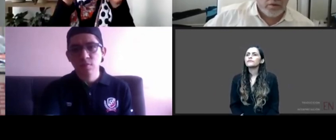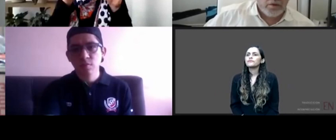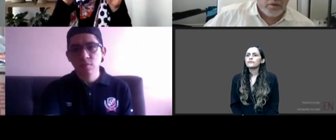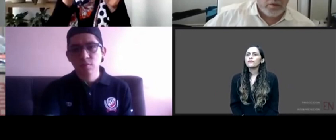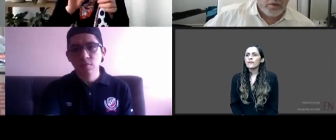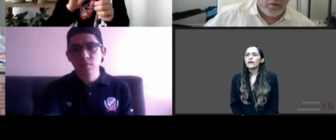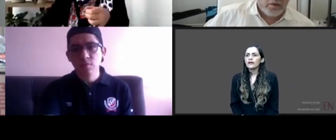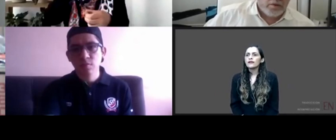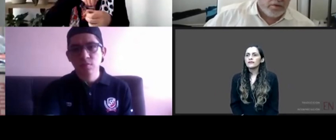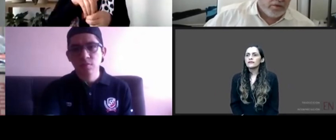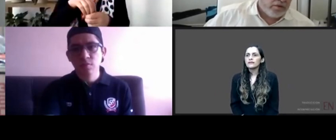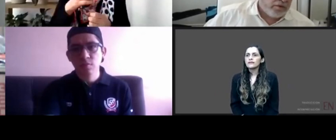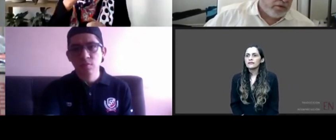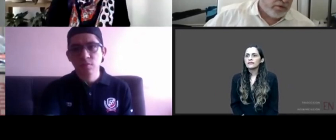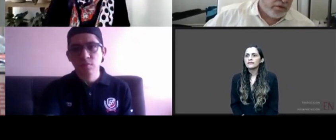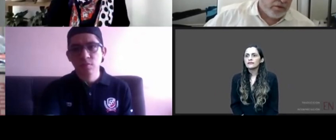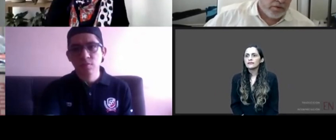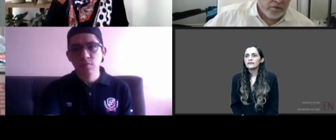Sí.